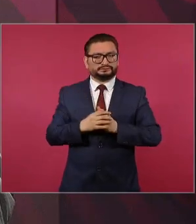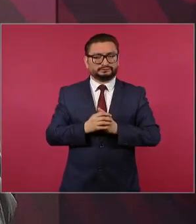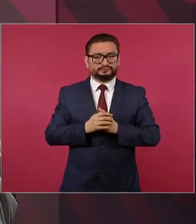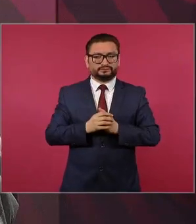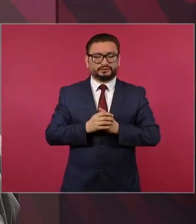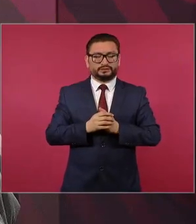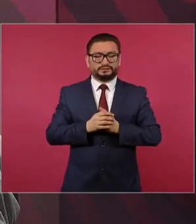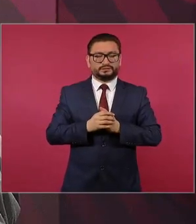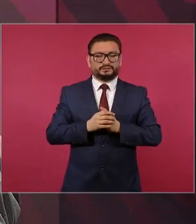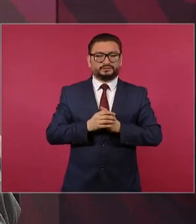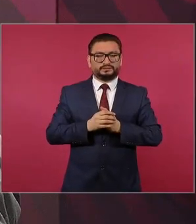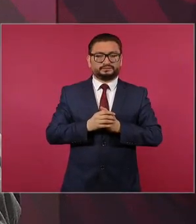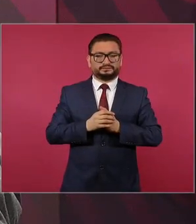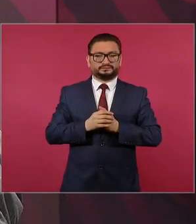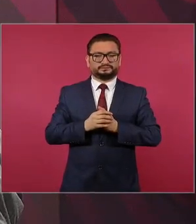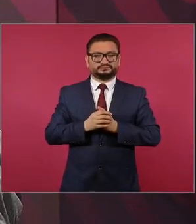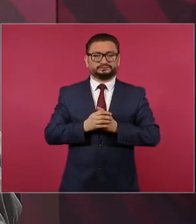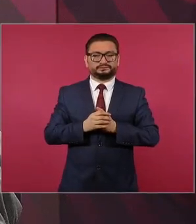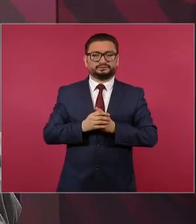desde